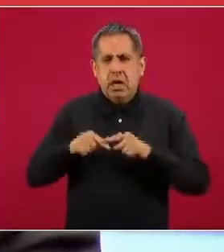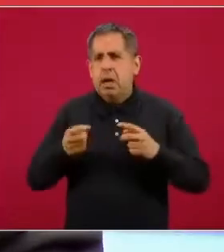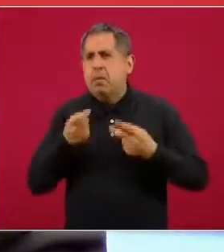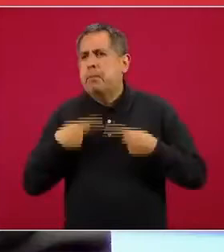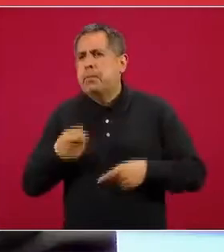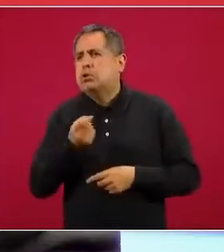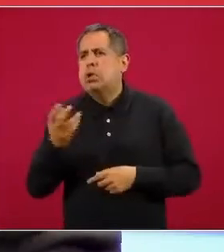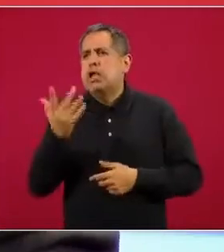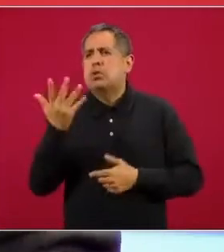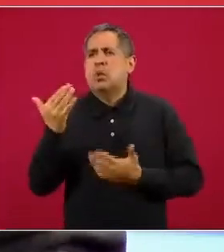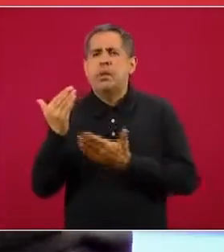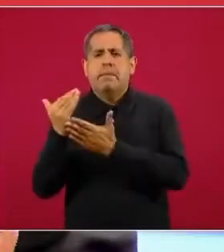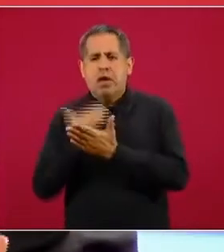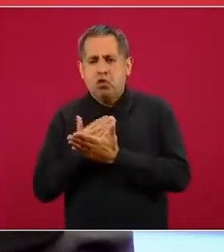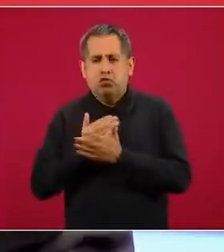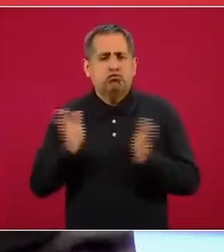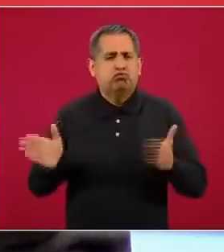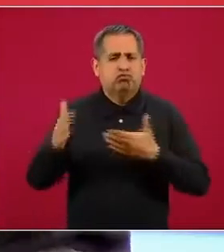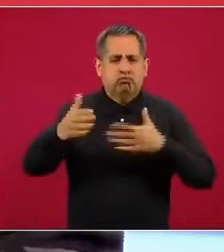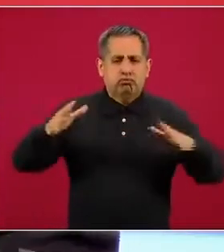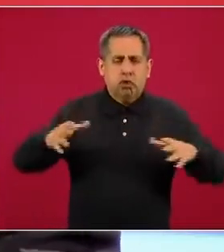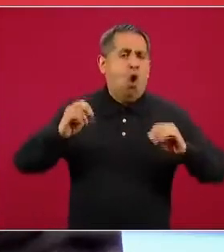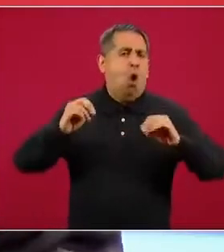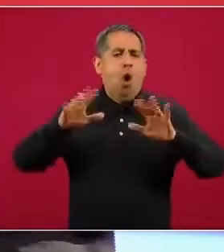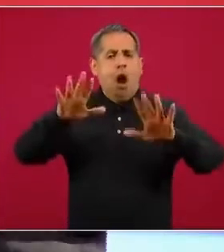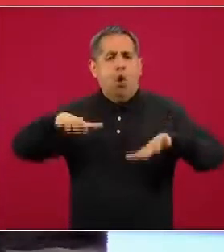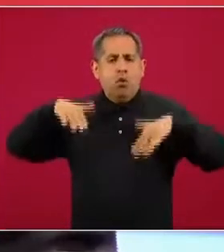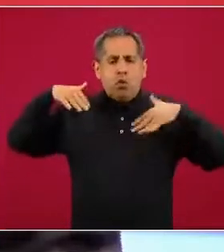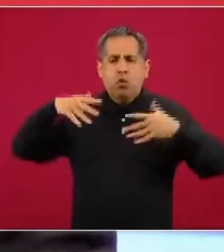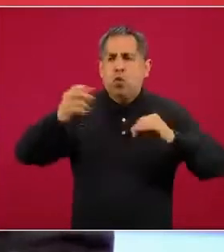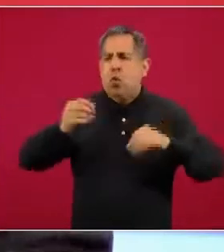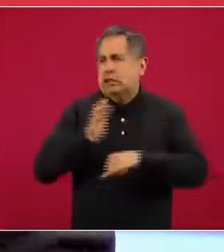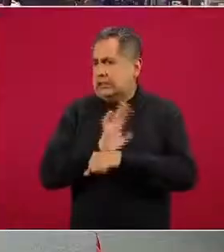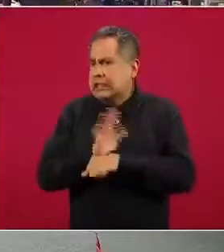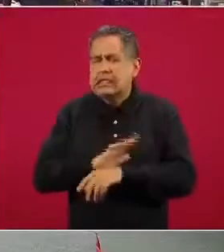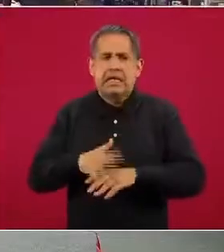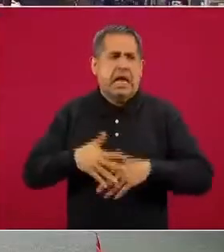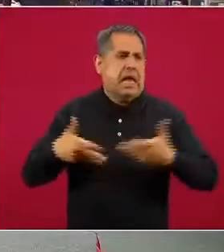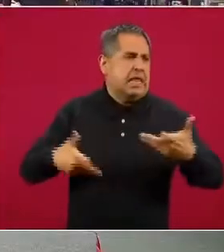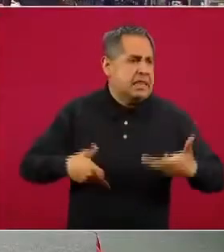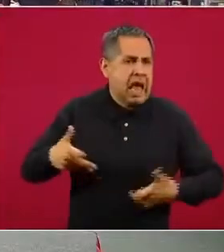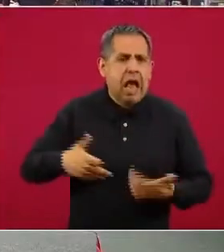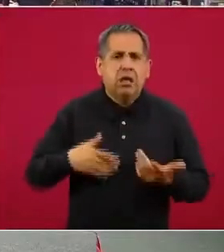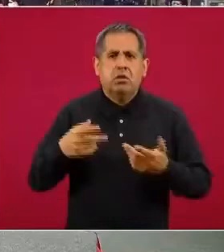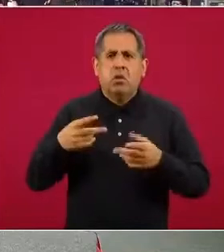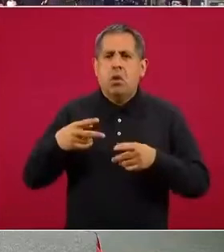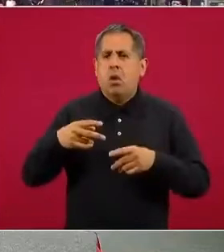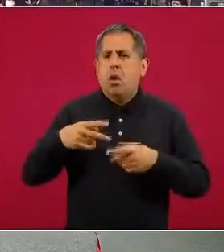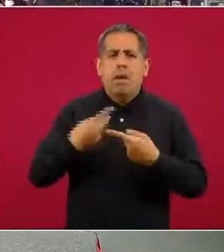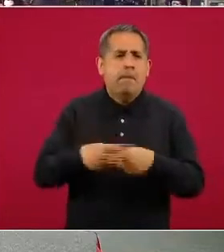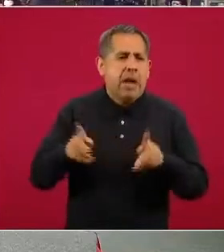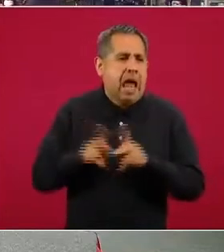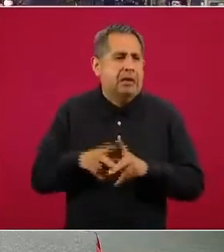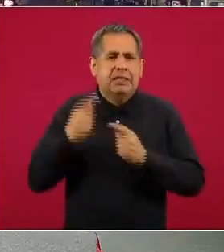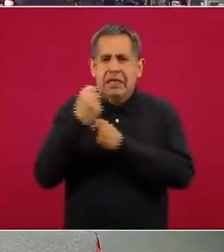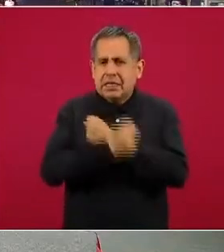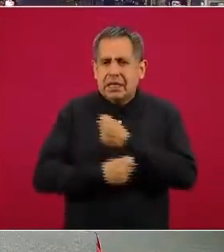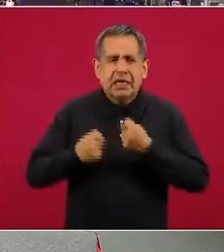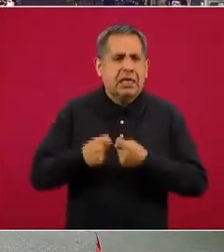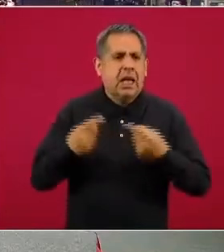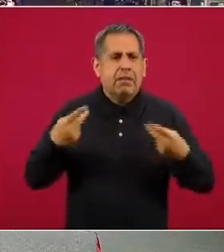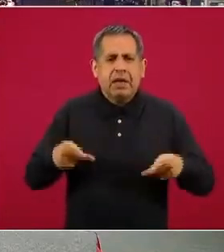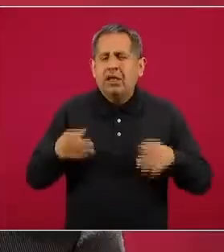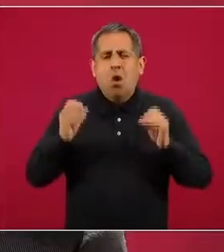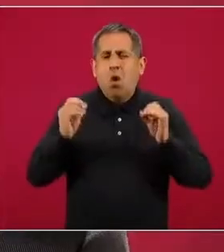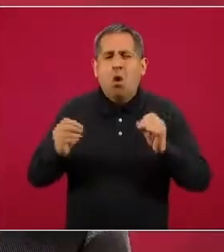50 personas, o un auditorio, o un cine, o un teatro, o una plaza pública, o un centro comercial, o un vagón